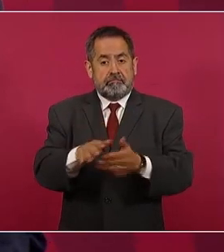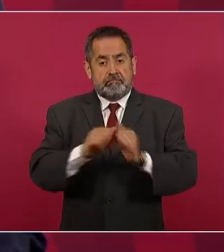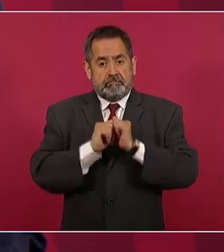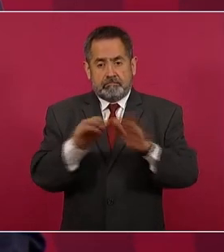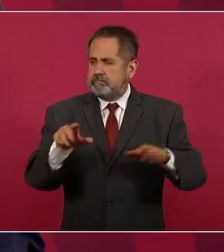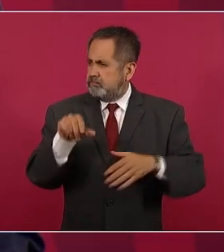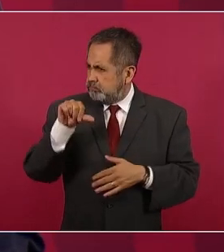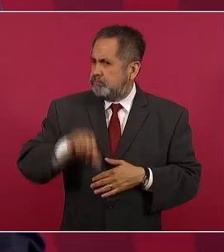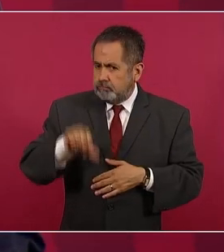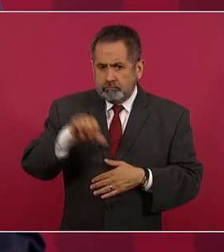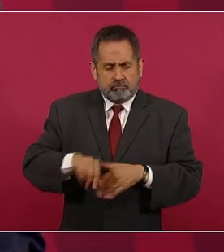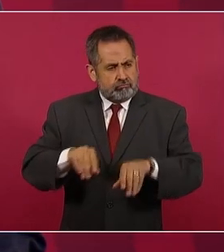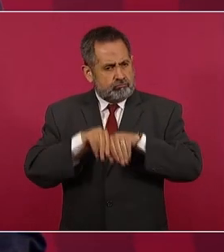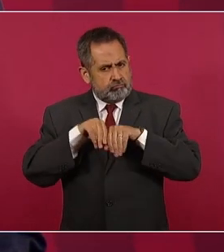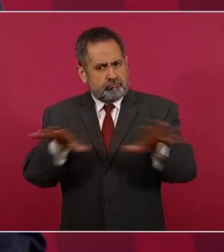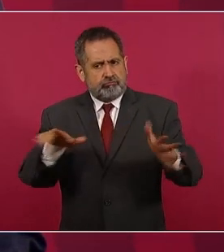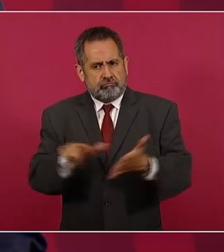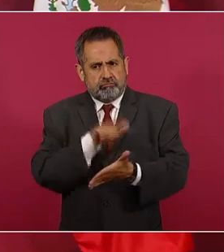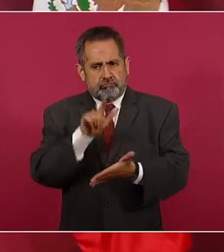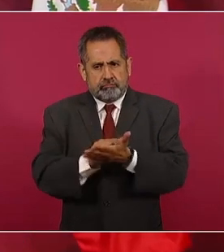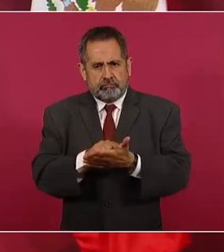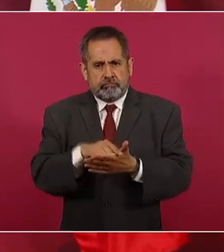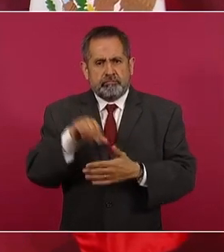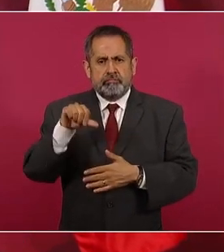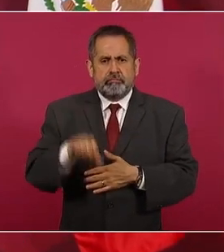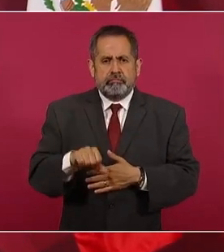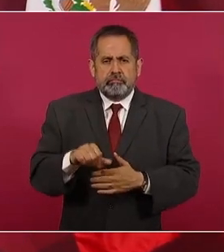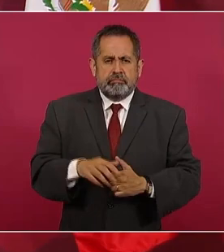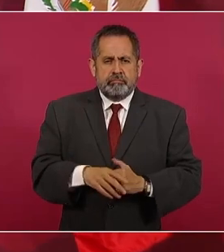hoy se publica, tenemos.